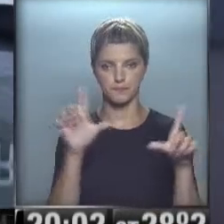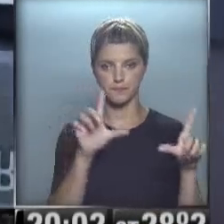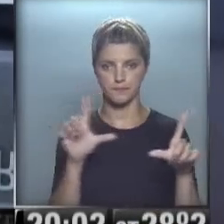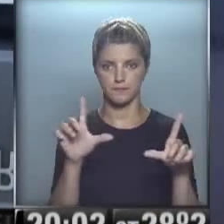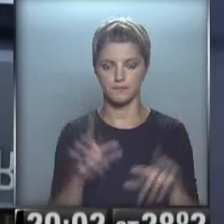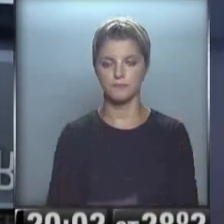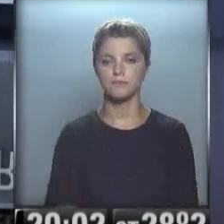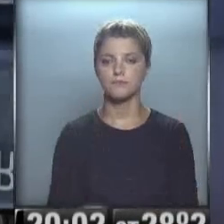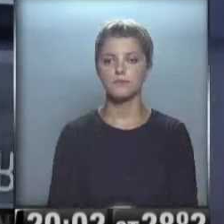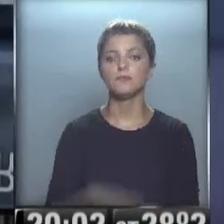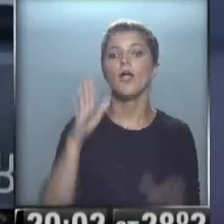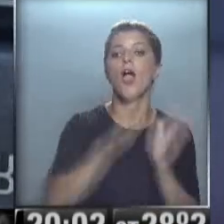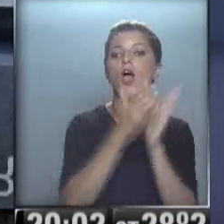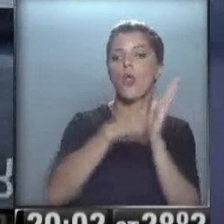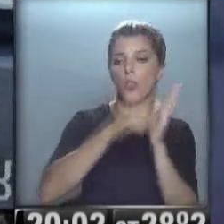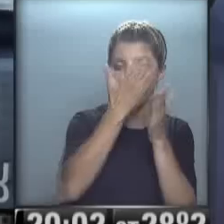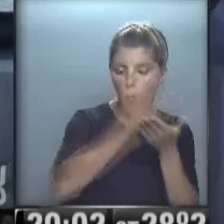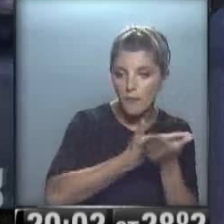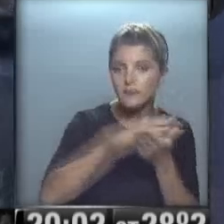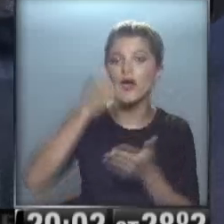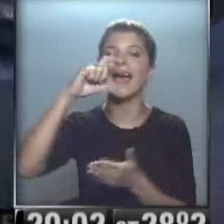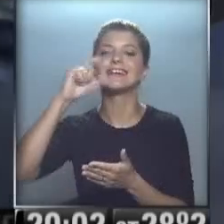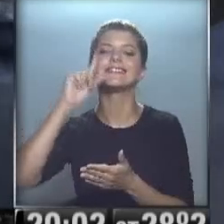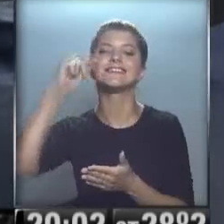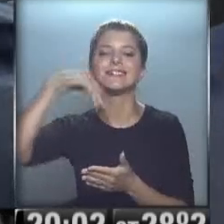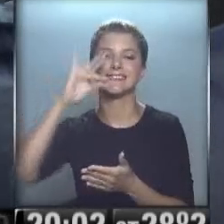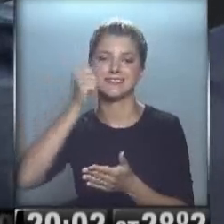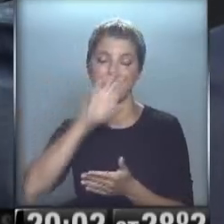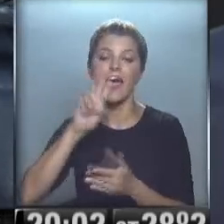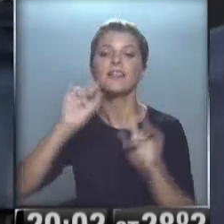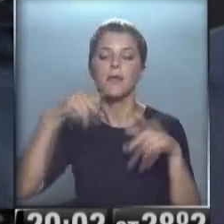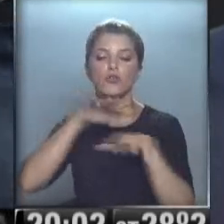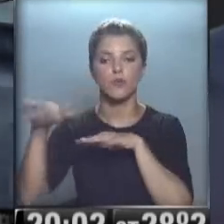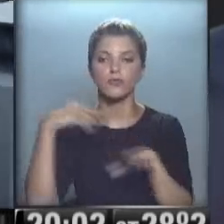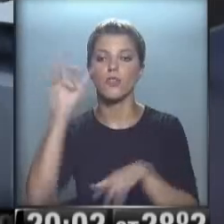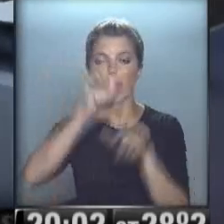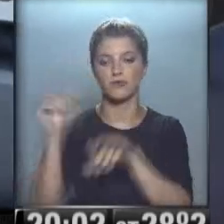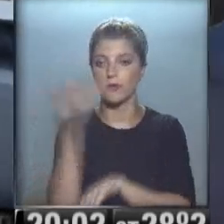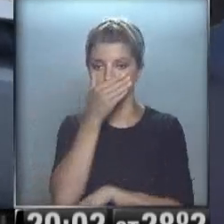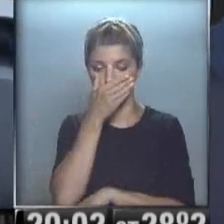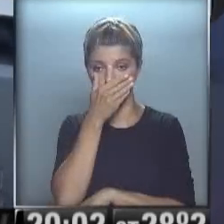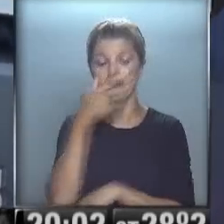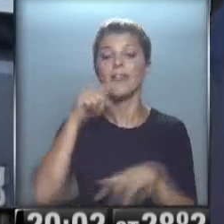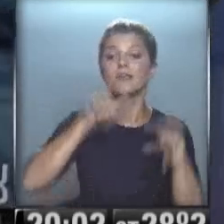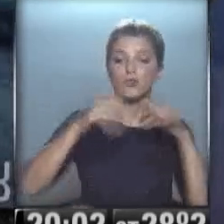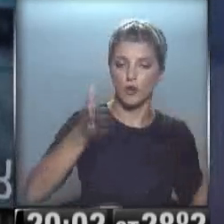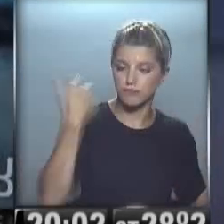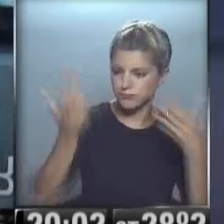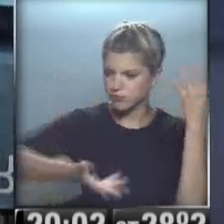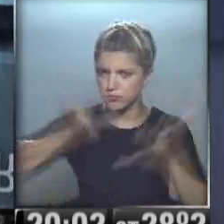cas los documentos de asindar y La represión ilegal en varios allanamiento se secuestró